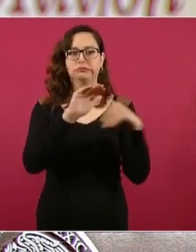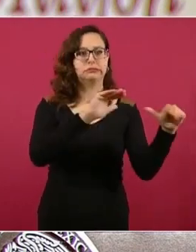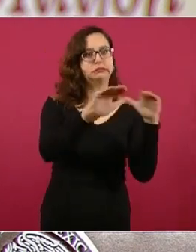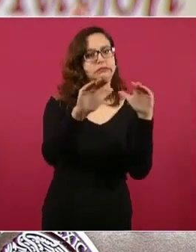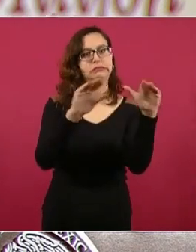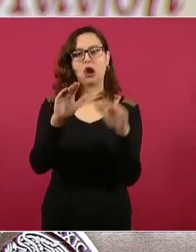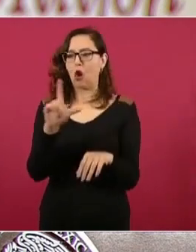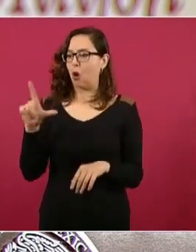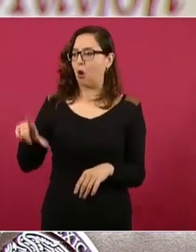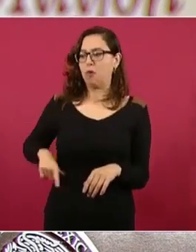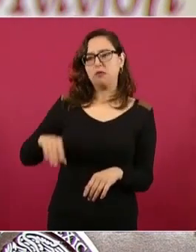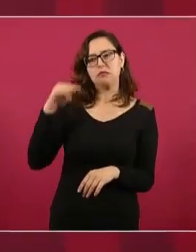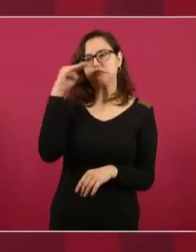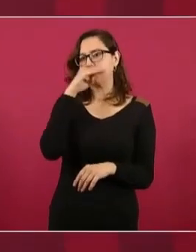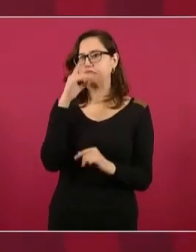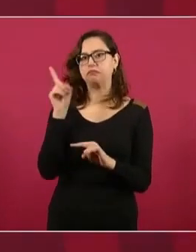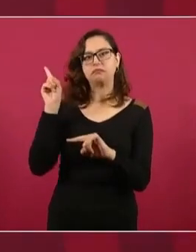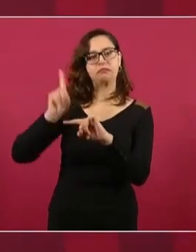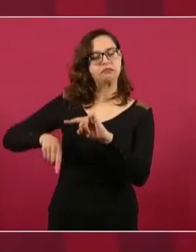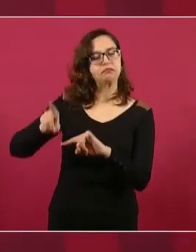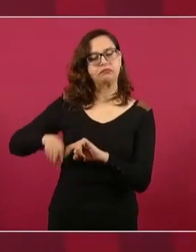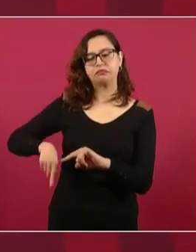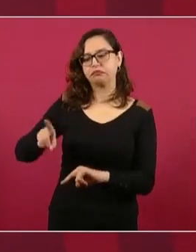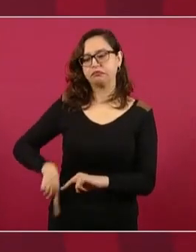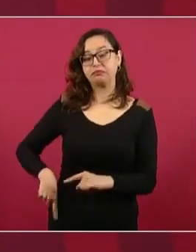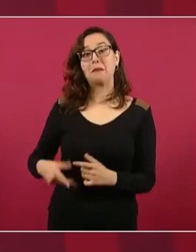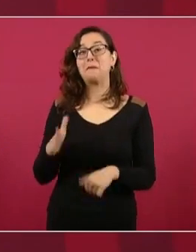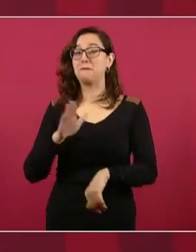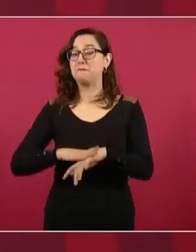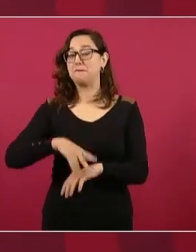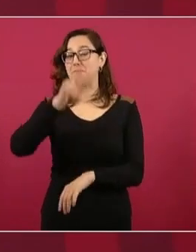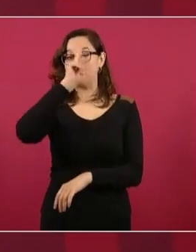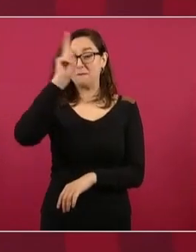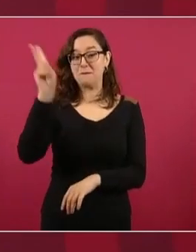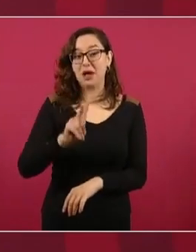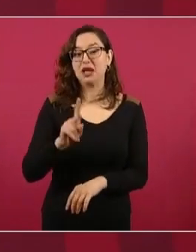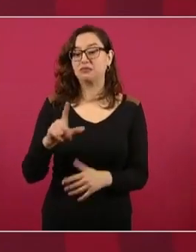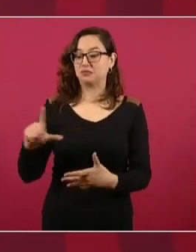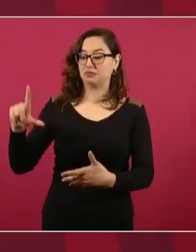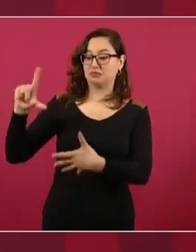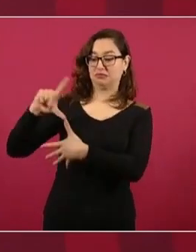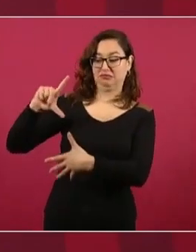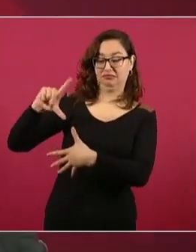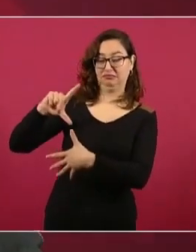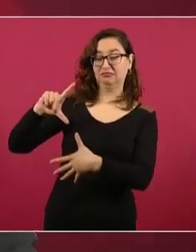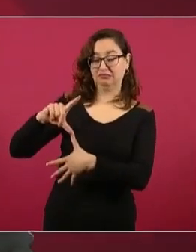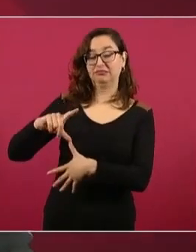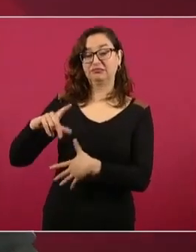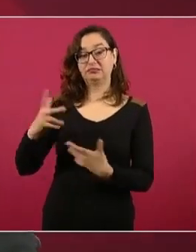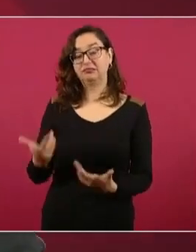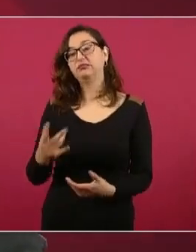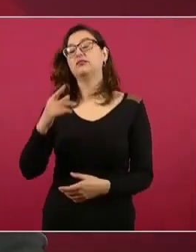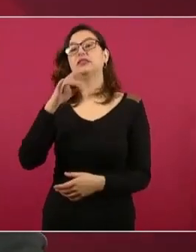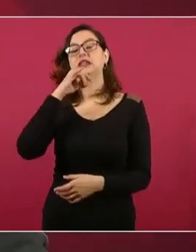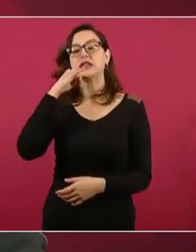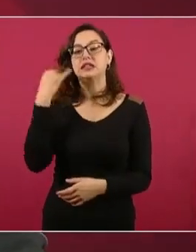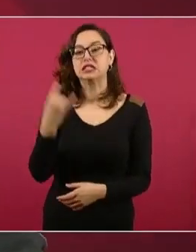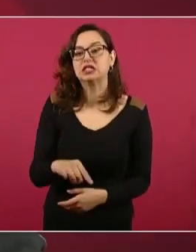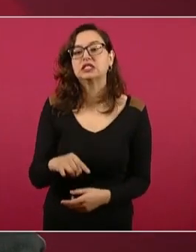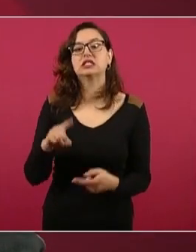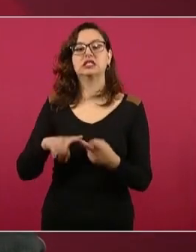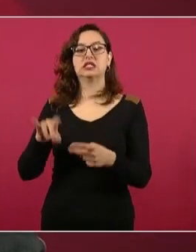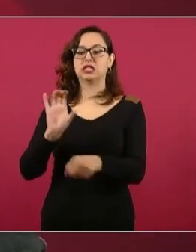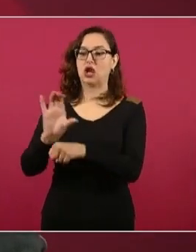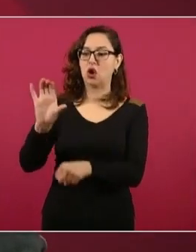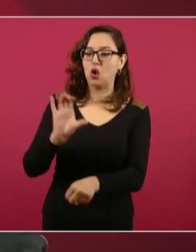mundo, destacadamente en América Latina, incluyendo el Chile de Pinochet y varios otros países, Colombia, con los